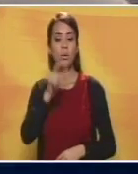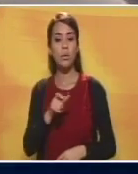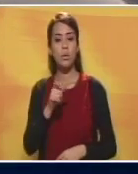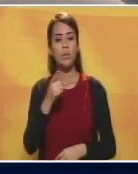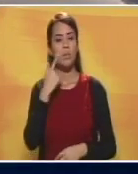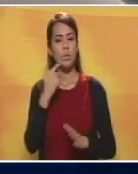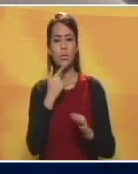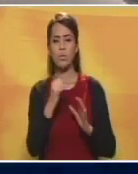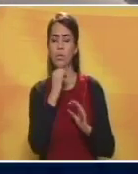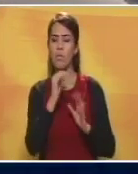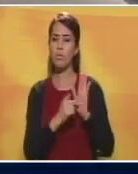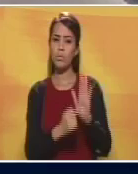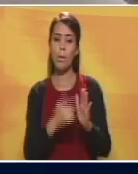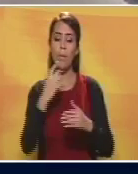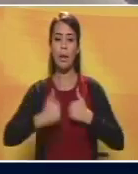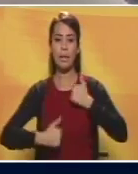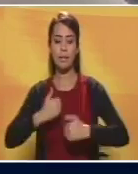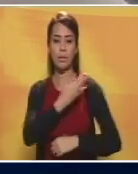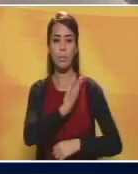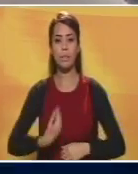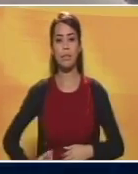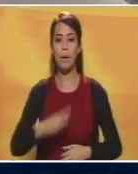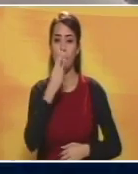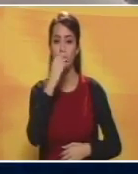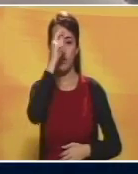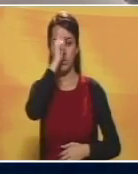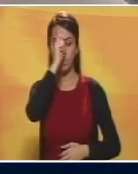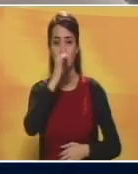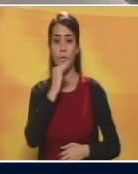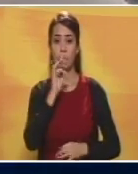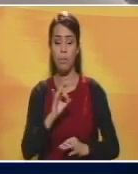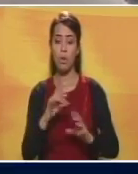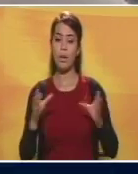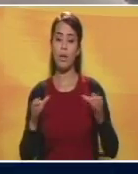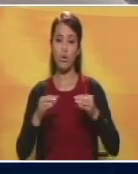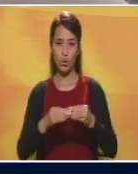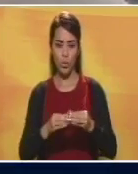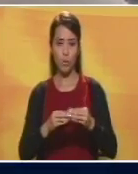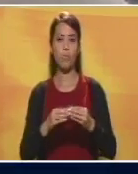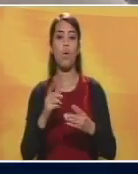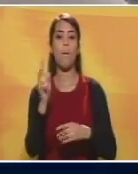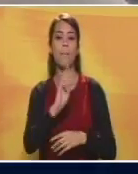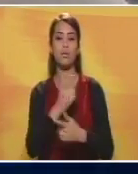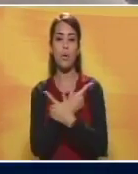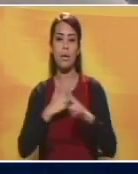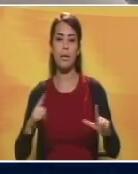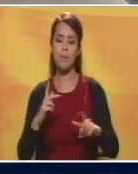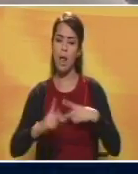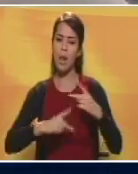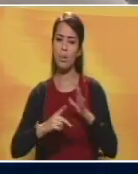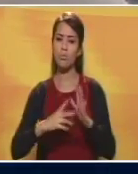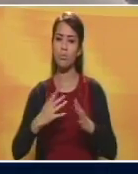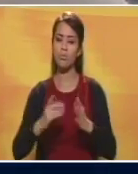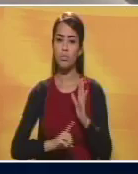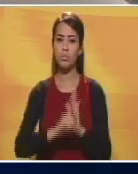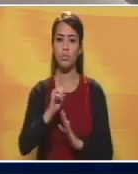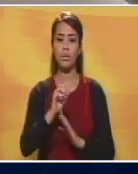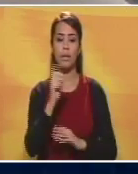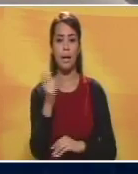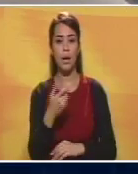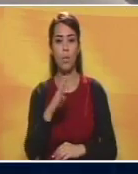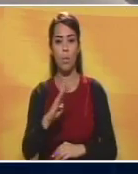los señalamientos hechos por el candidato presidencial Henry Falcón, quien sostuvo que el Frente Amplio Venezuela Libre es la reproducción del G4 de la